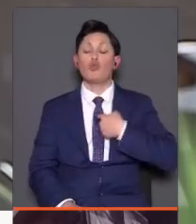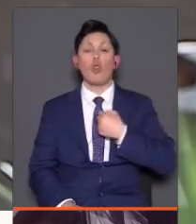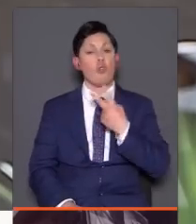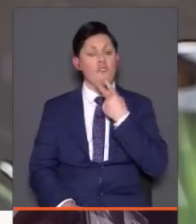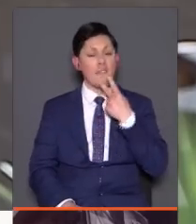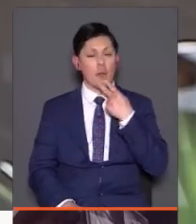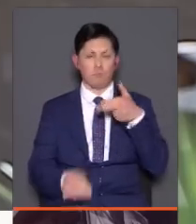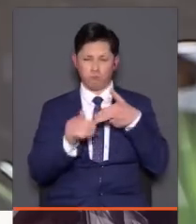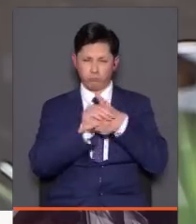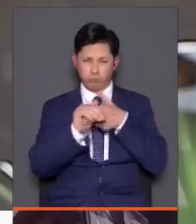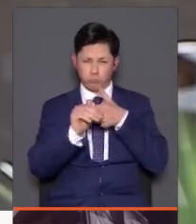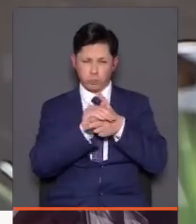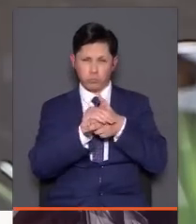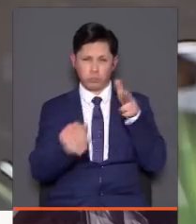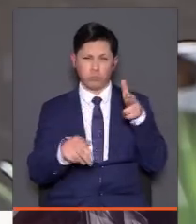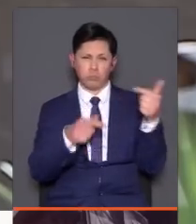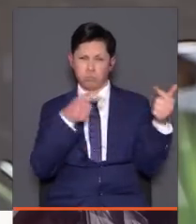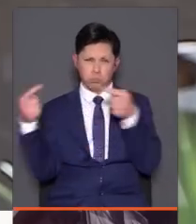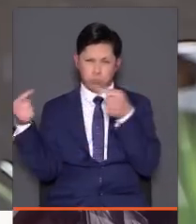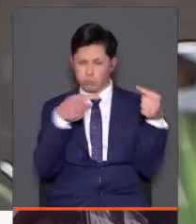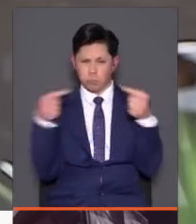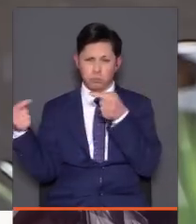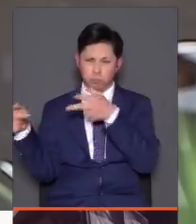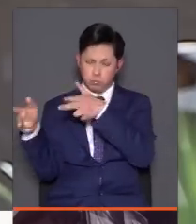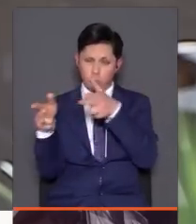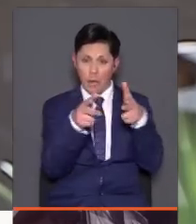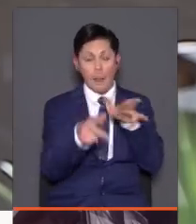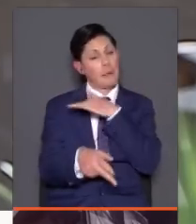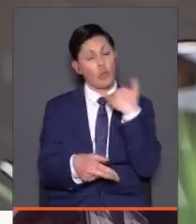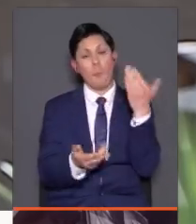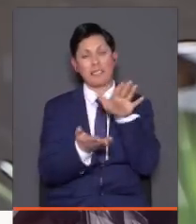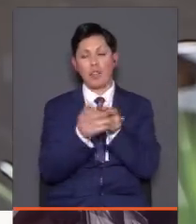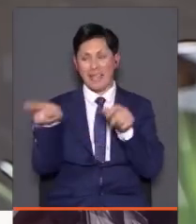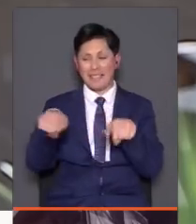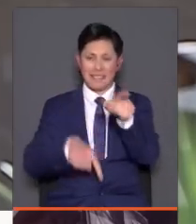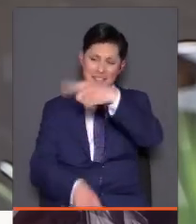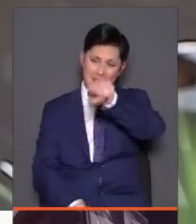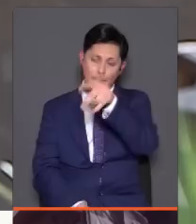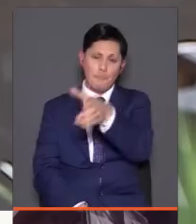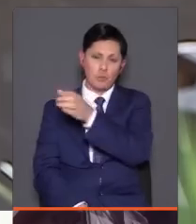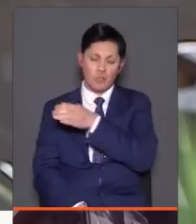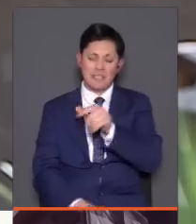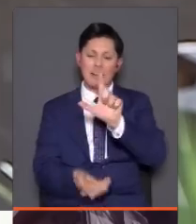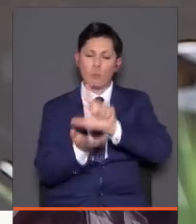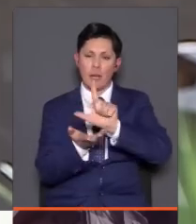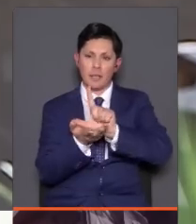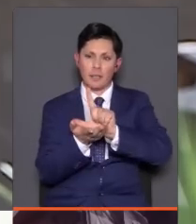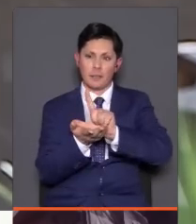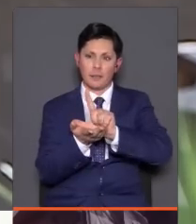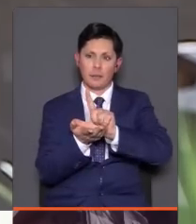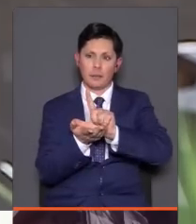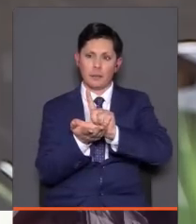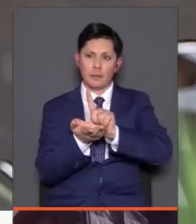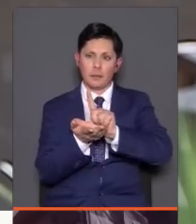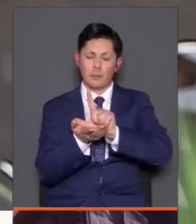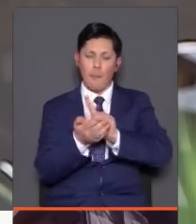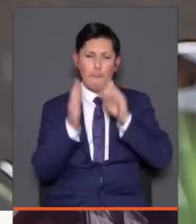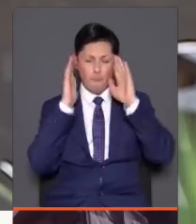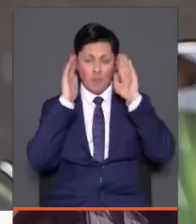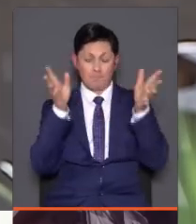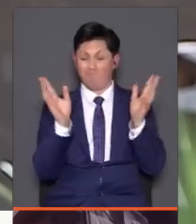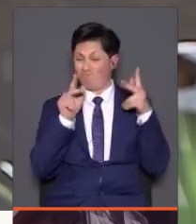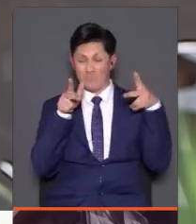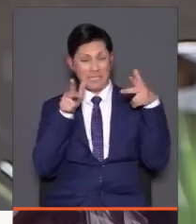balazo, se agarraron y han matado personas en ese mismo lugar. Entonces eso, por supuesto, que pone en riesgo absoluto a la población, una